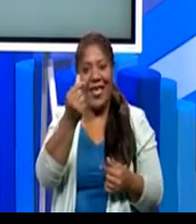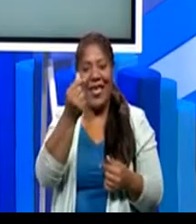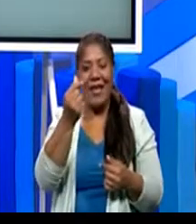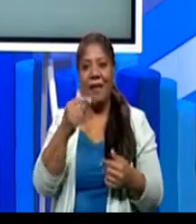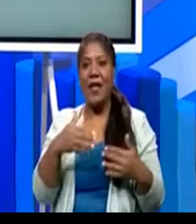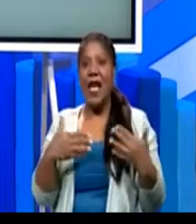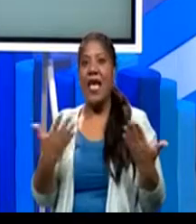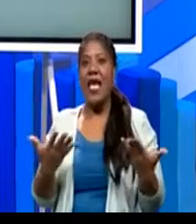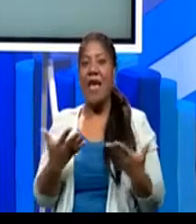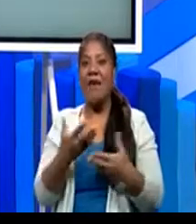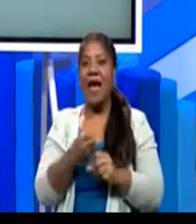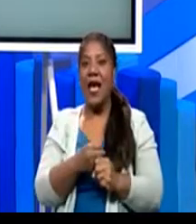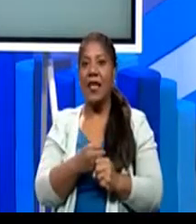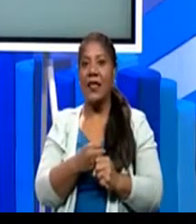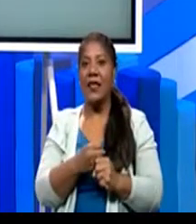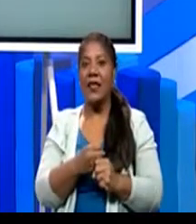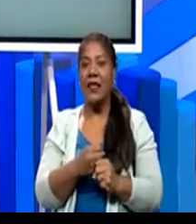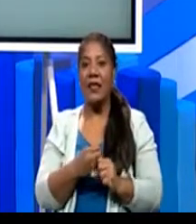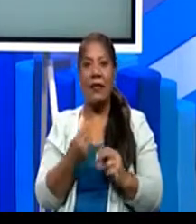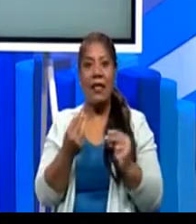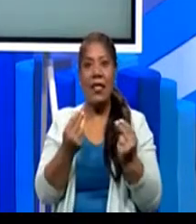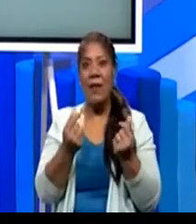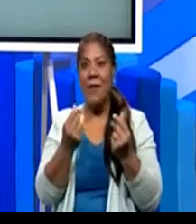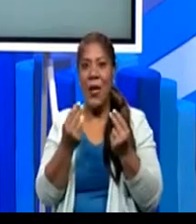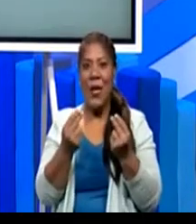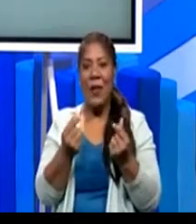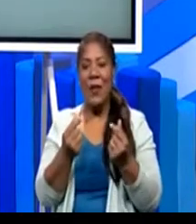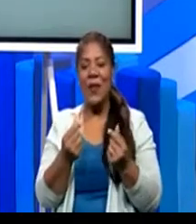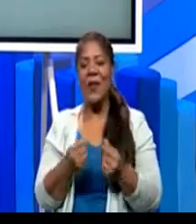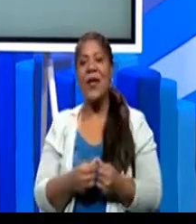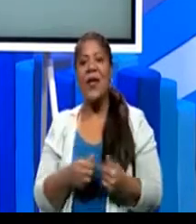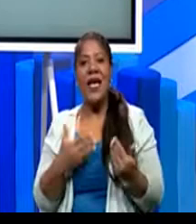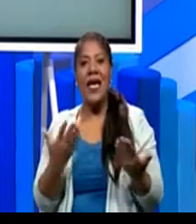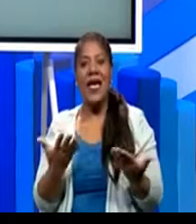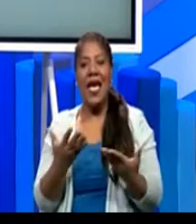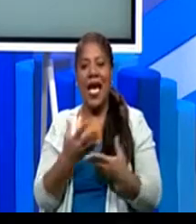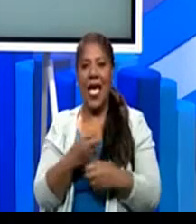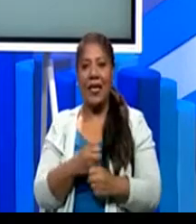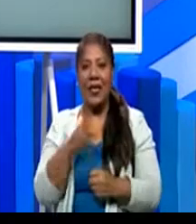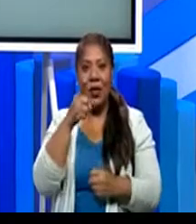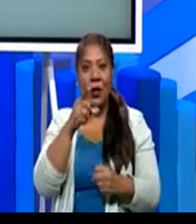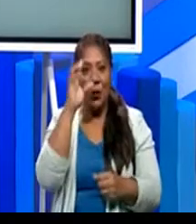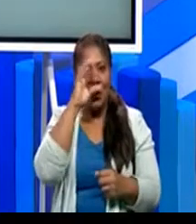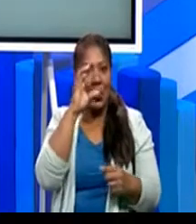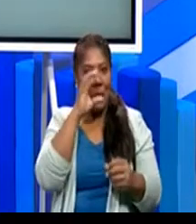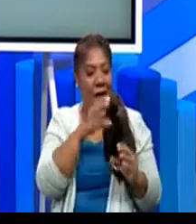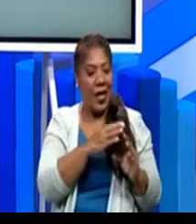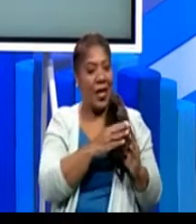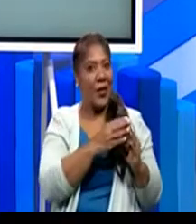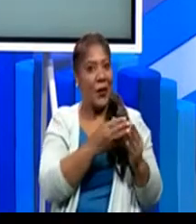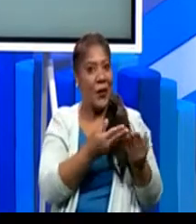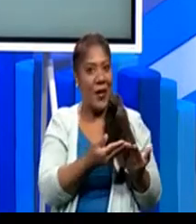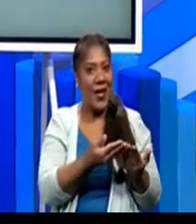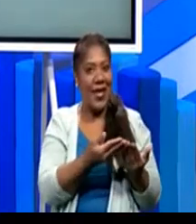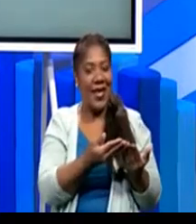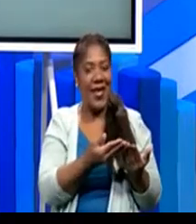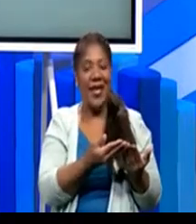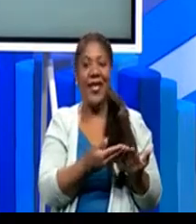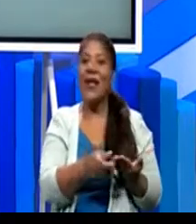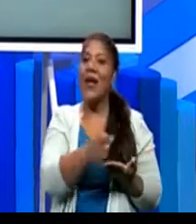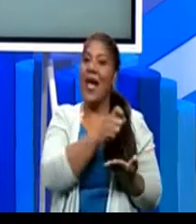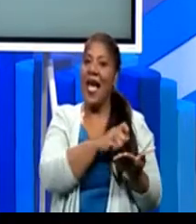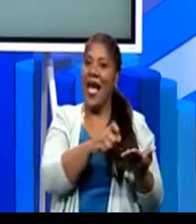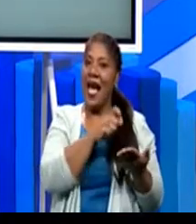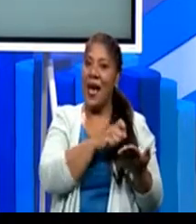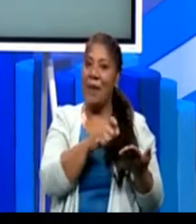¿qué tenemos que hacer? Hacer rápidos, vamos a hacer rápidos. ¿Por qué? Porque ustedes tienen que buscar su cuadernito y